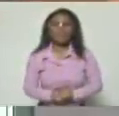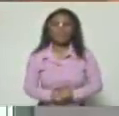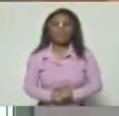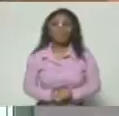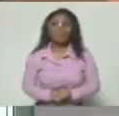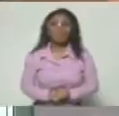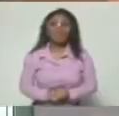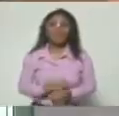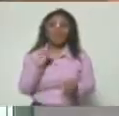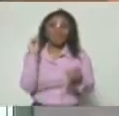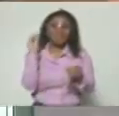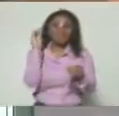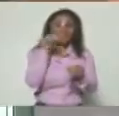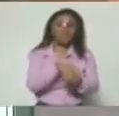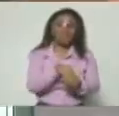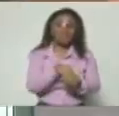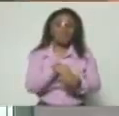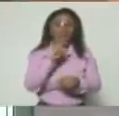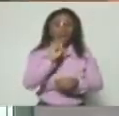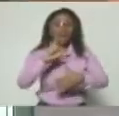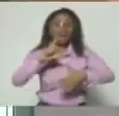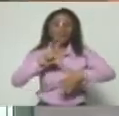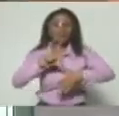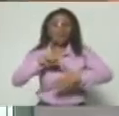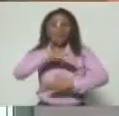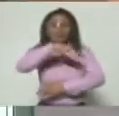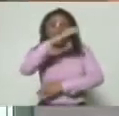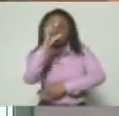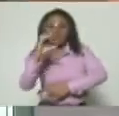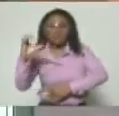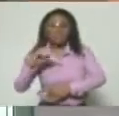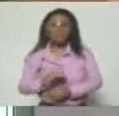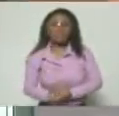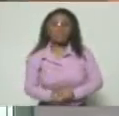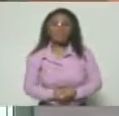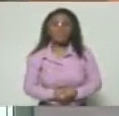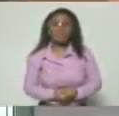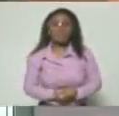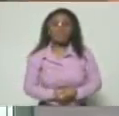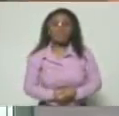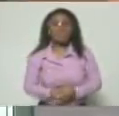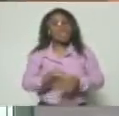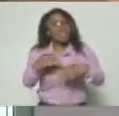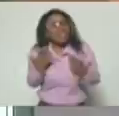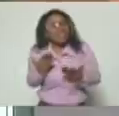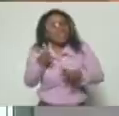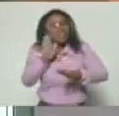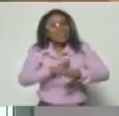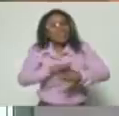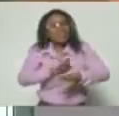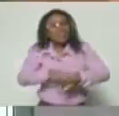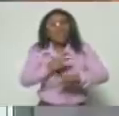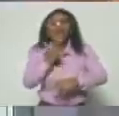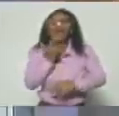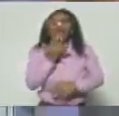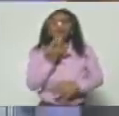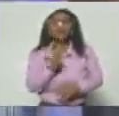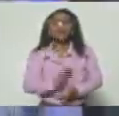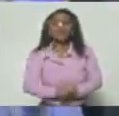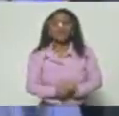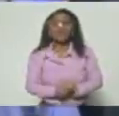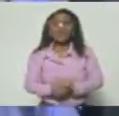de intervención en Latinoamérica y el Caribe. ¿Qué hubiese sido